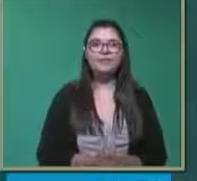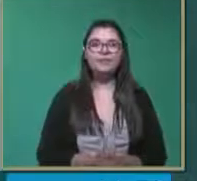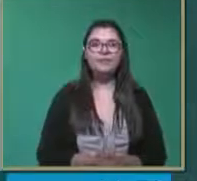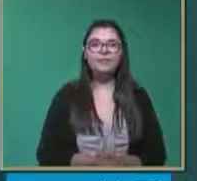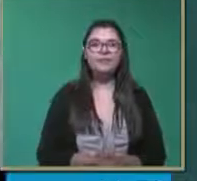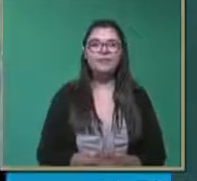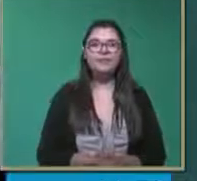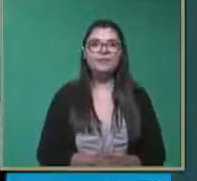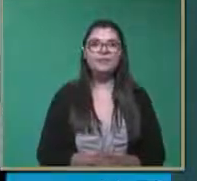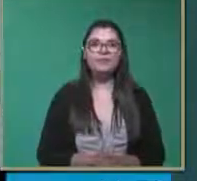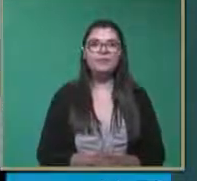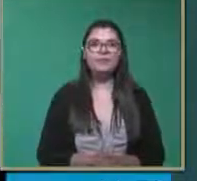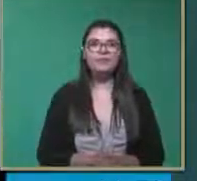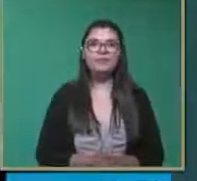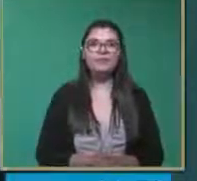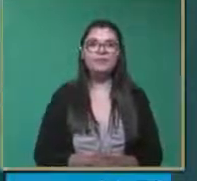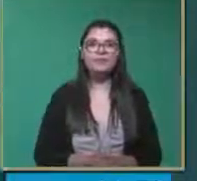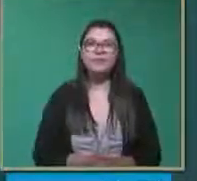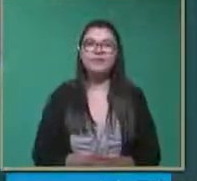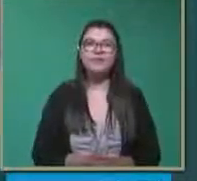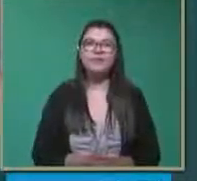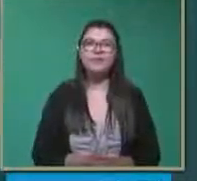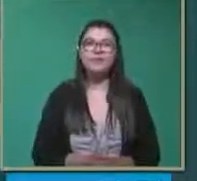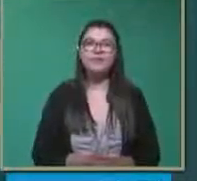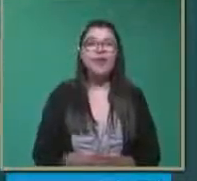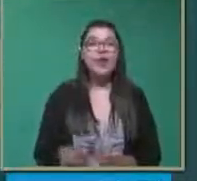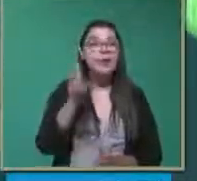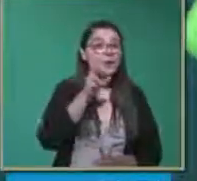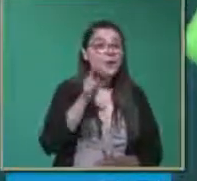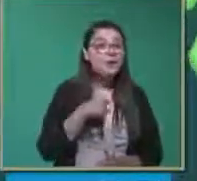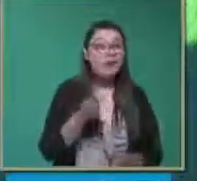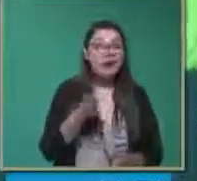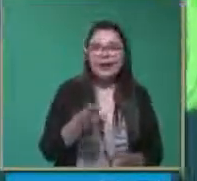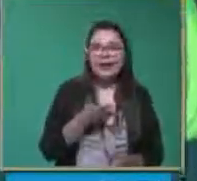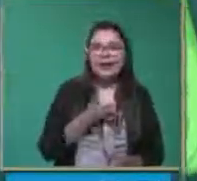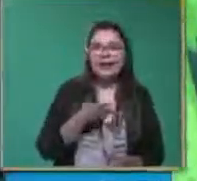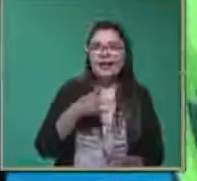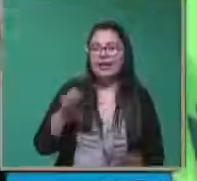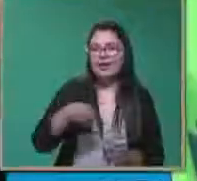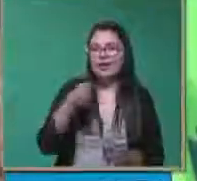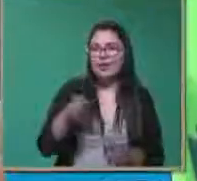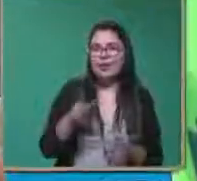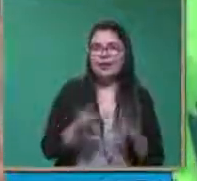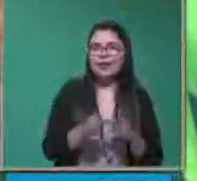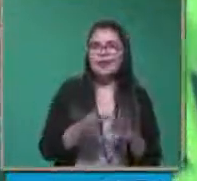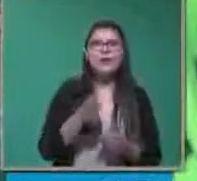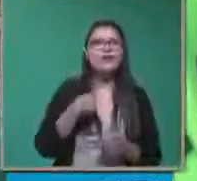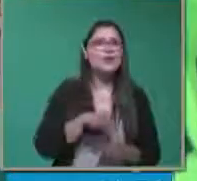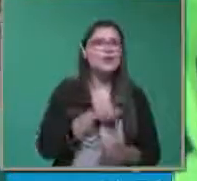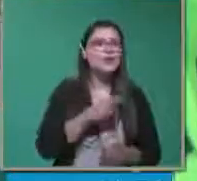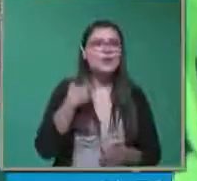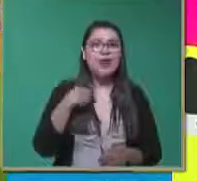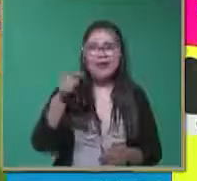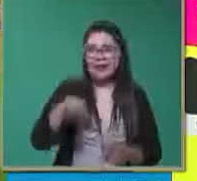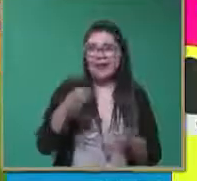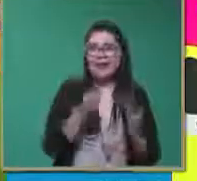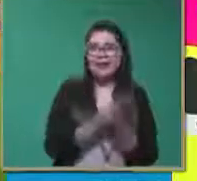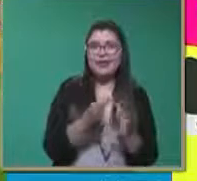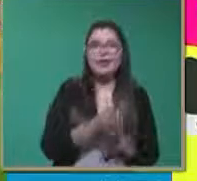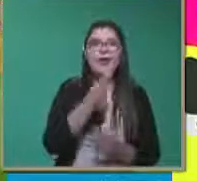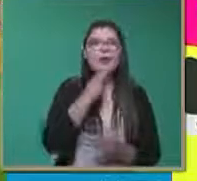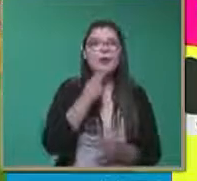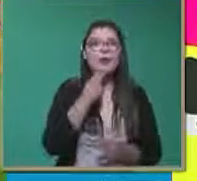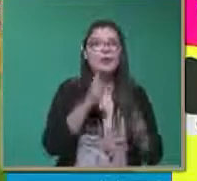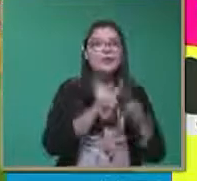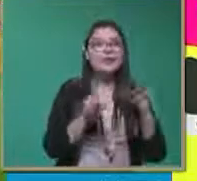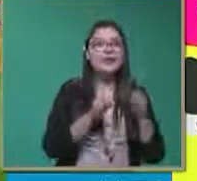Y aquí yo estaba viendo que tiene las sopas de letras y nosotros aquí en nuestras clases utilizamos muchas sopas de letras para que los niños identifiquen las